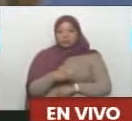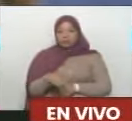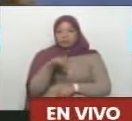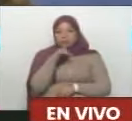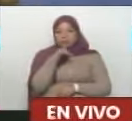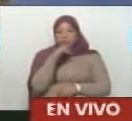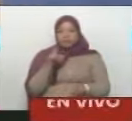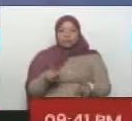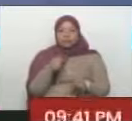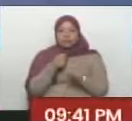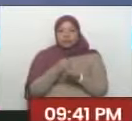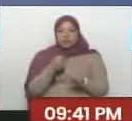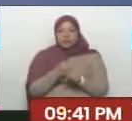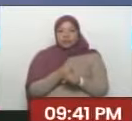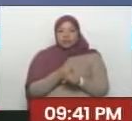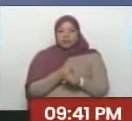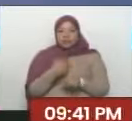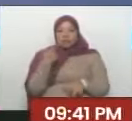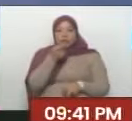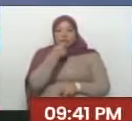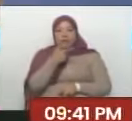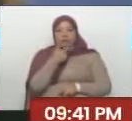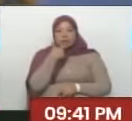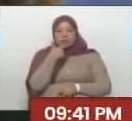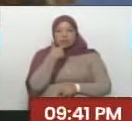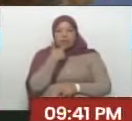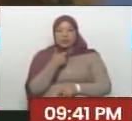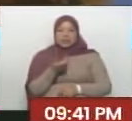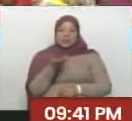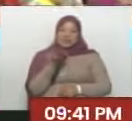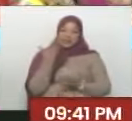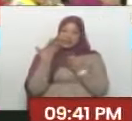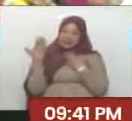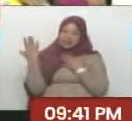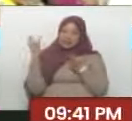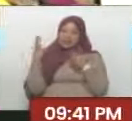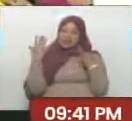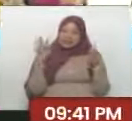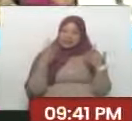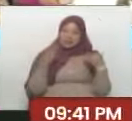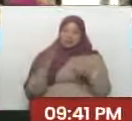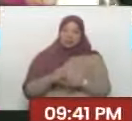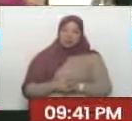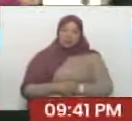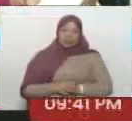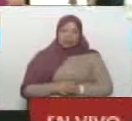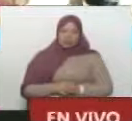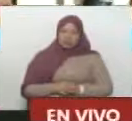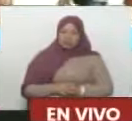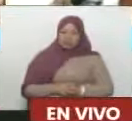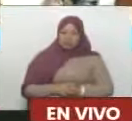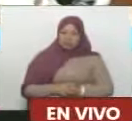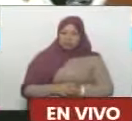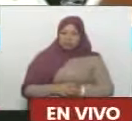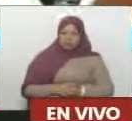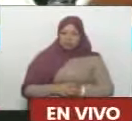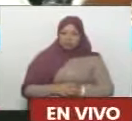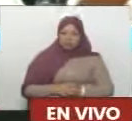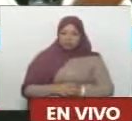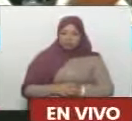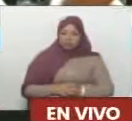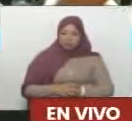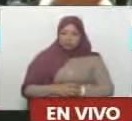venezolana es la más hermosa del mundo. Así es. Muy hermoso el concepto de Ana Cecilia.